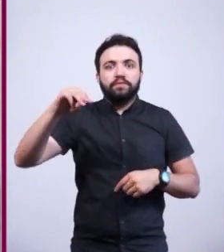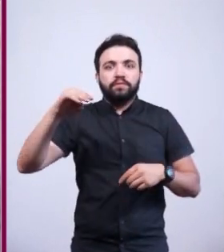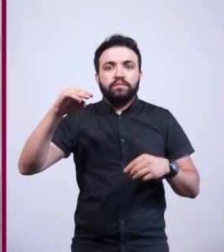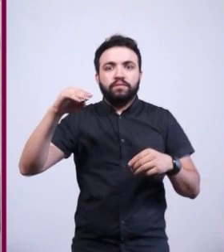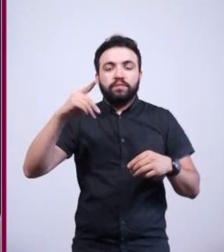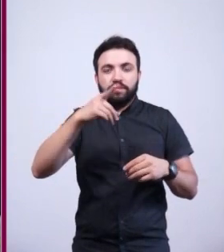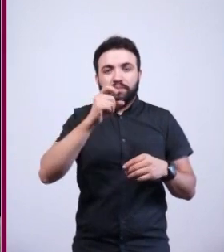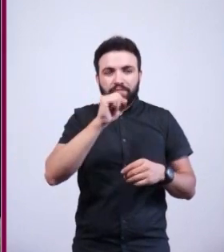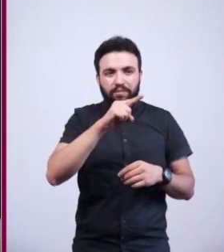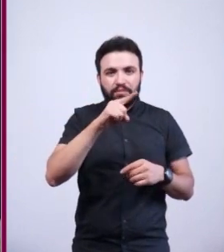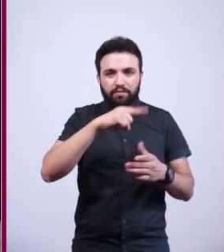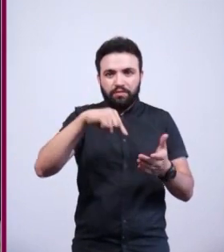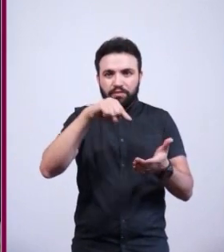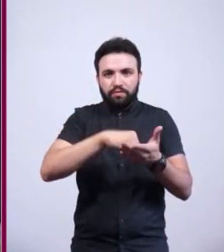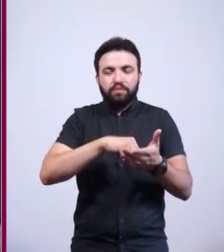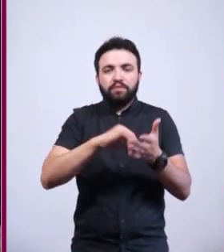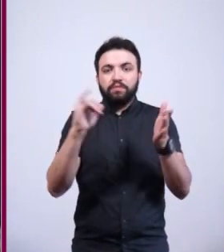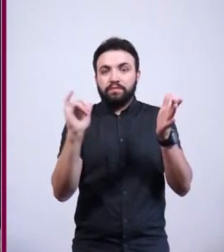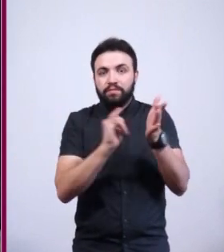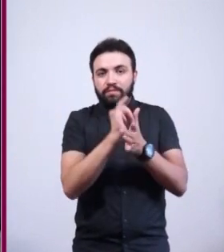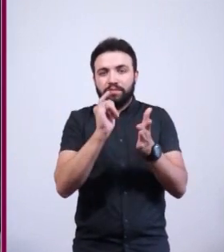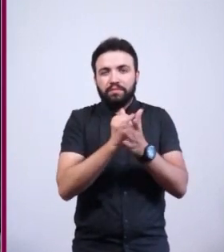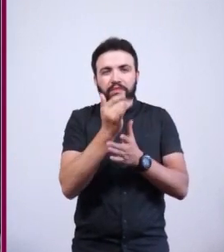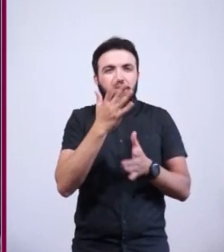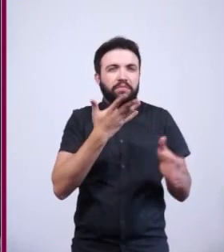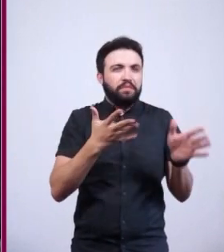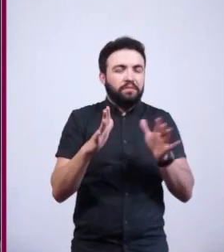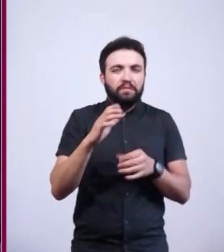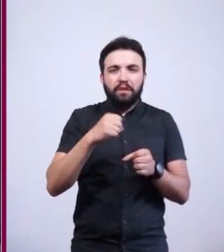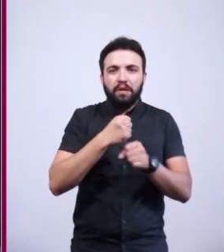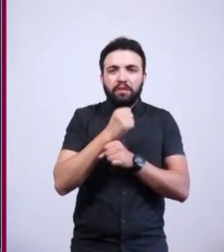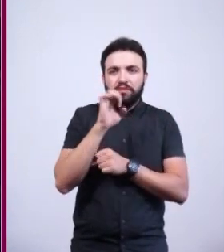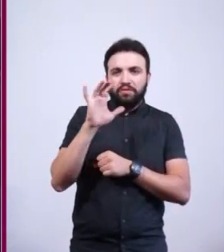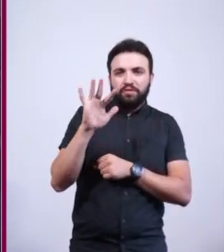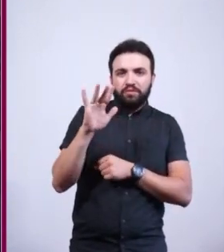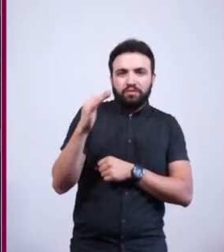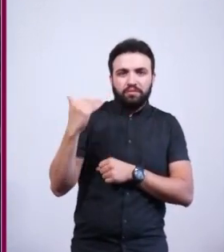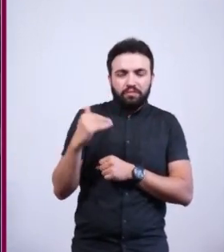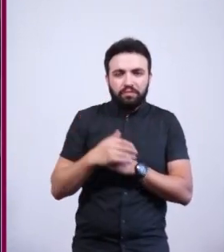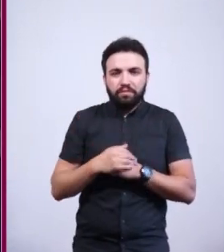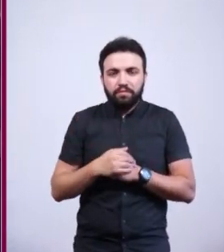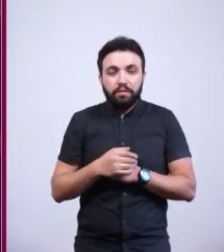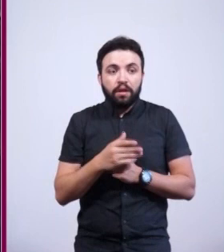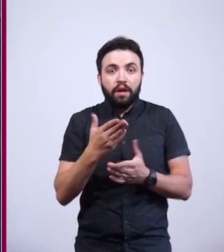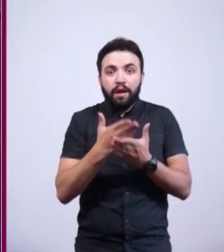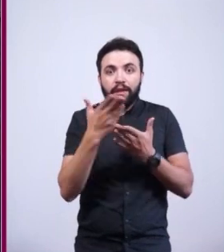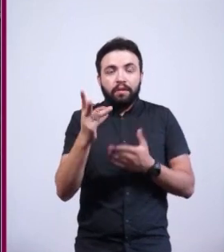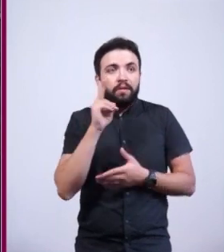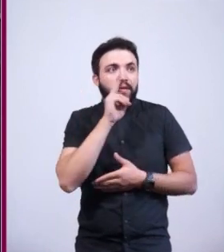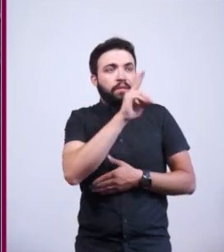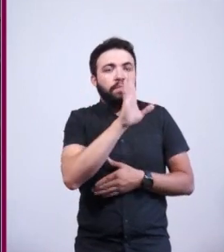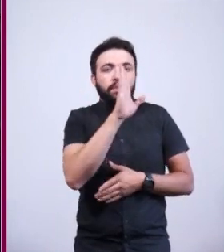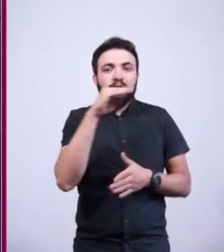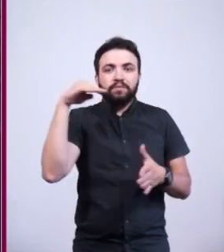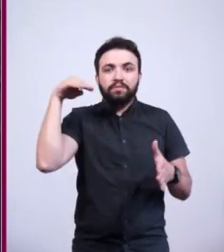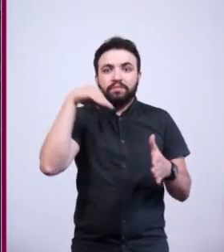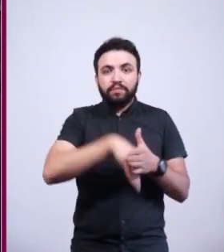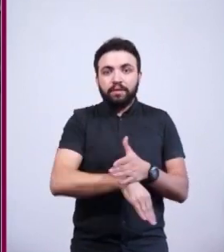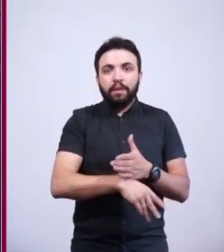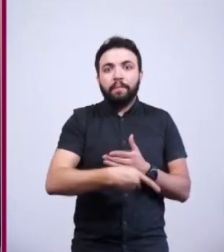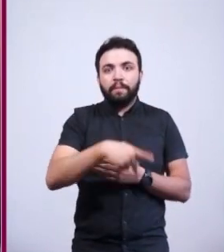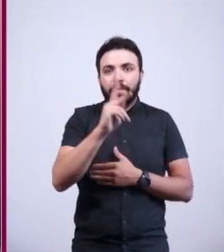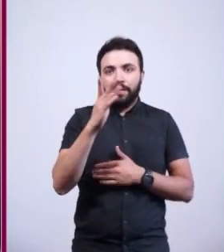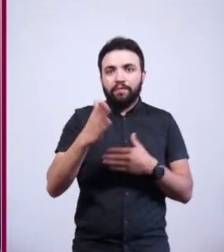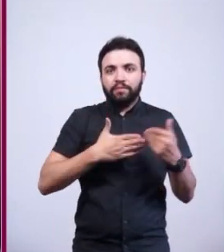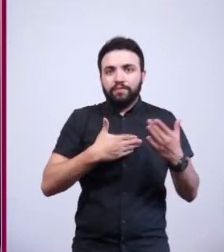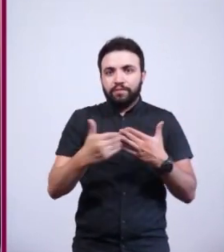de los 50s y hoy en día se ve como un fracaso moderno. Sin embargo,